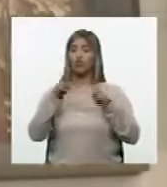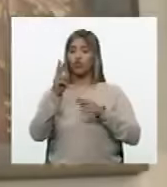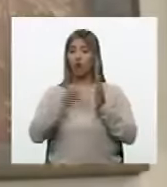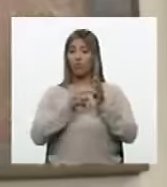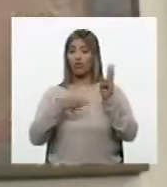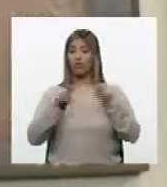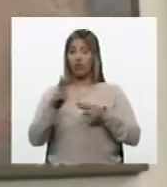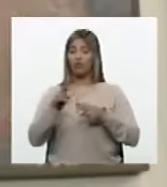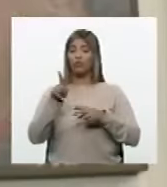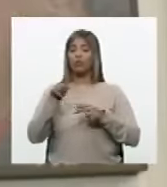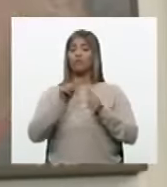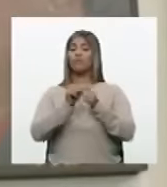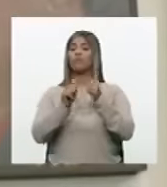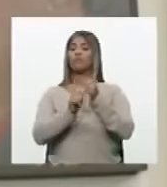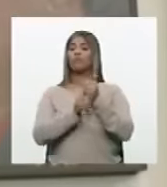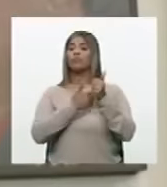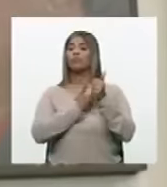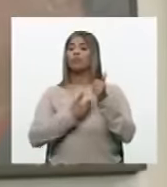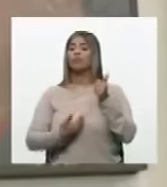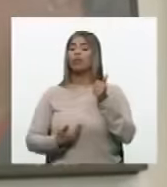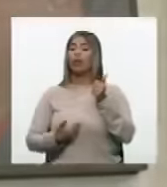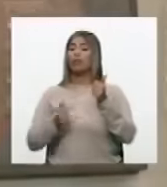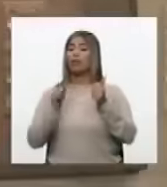vicepresidente de la República,